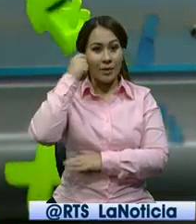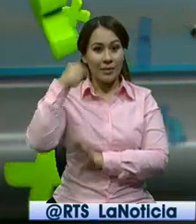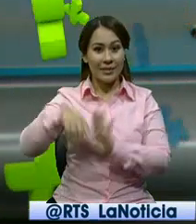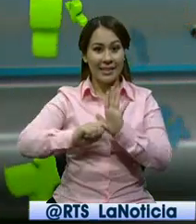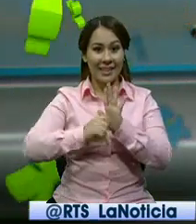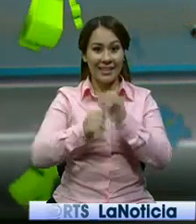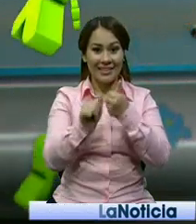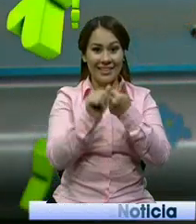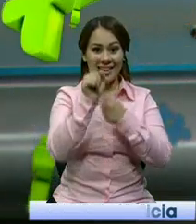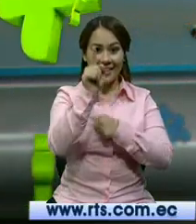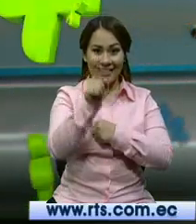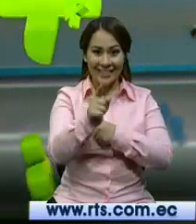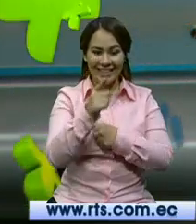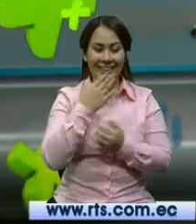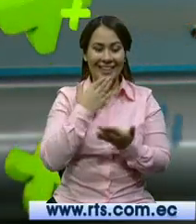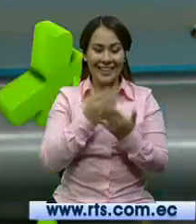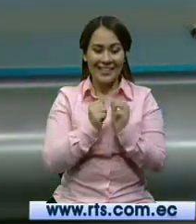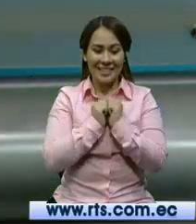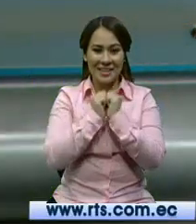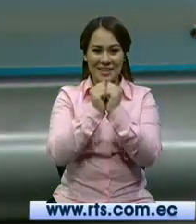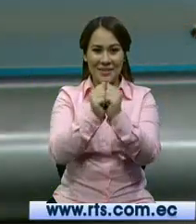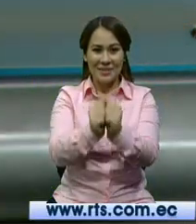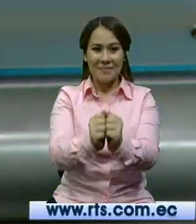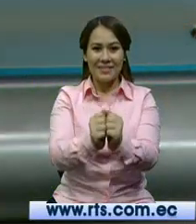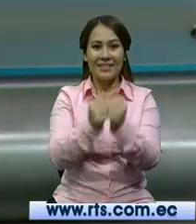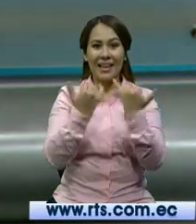www.rtc.com.es. RTC está más cerca de ti. Gracias por